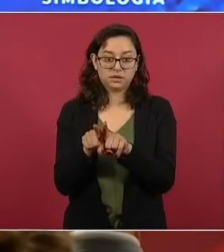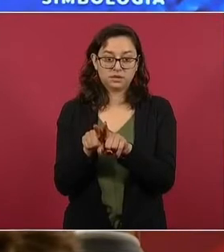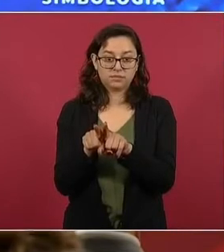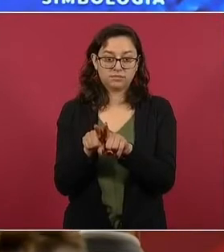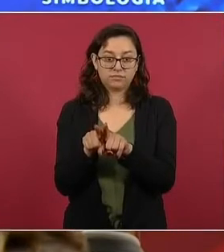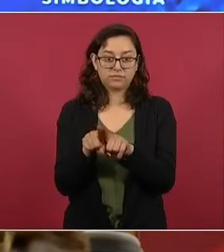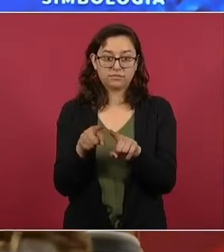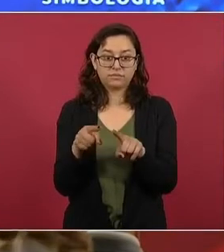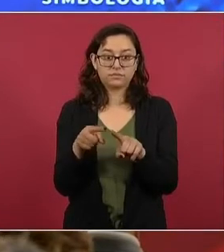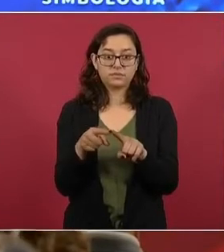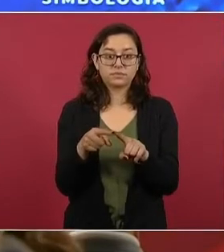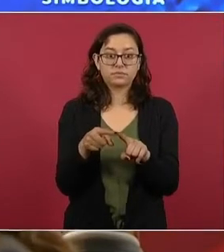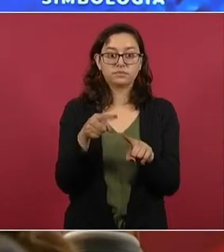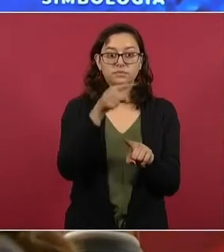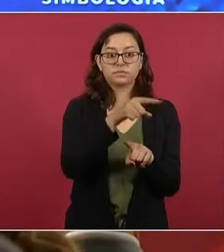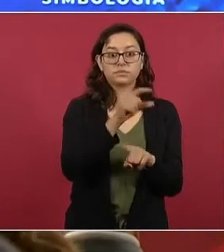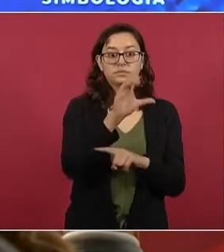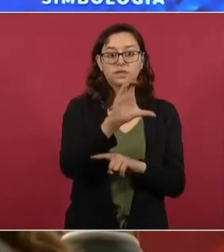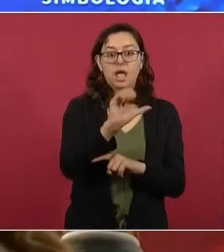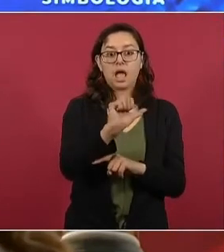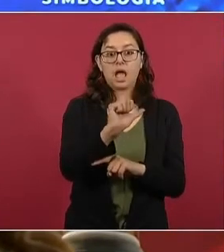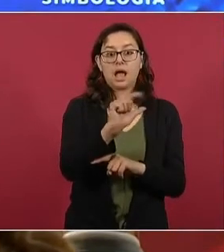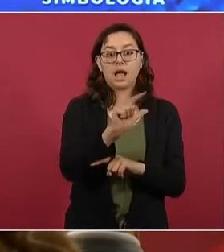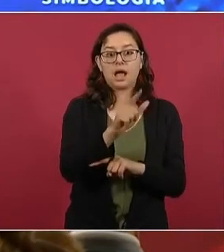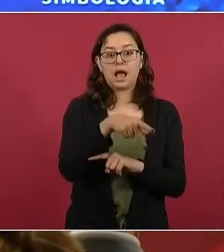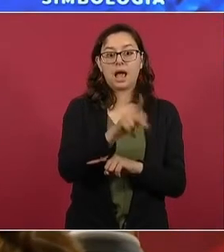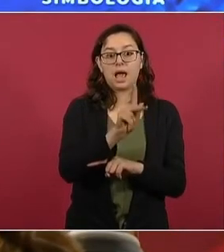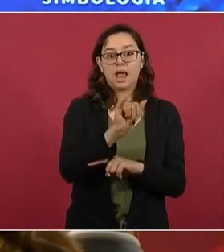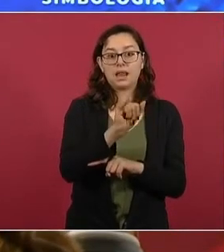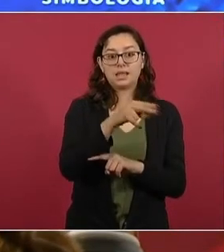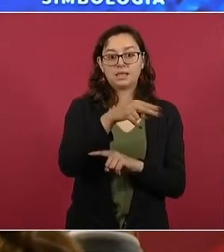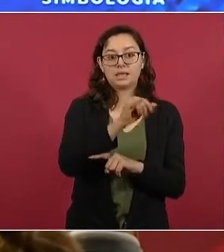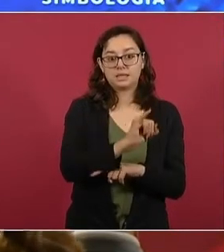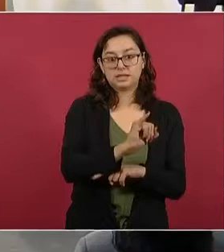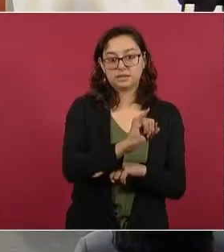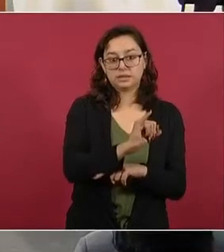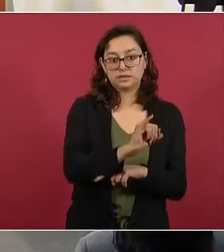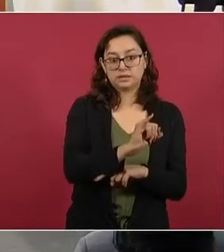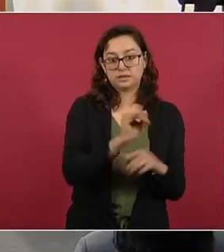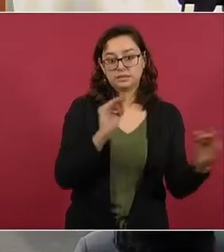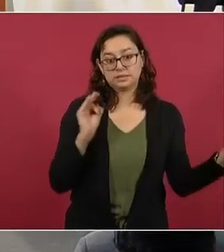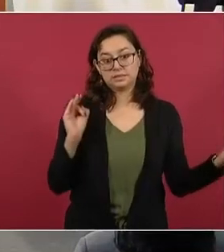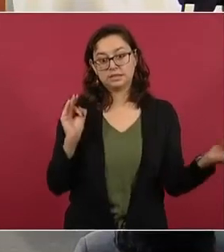aquí está, esta es la estación de Calquiní, por aquí está Uxmal,